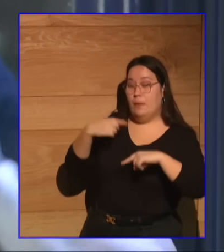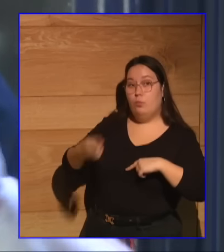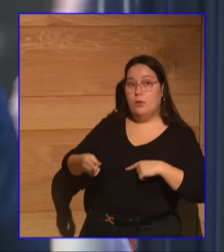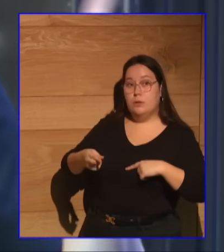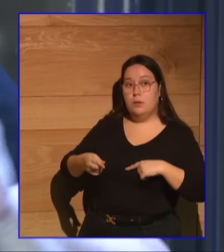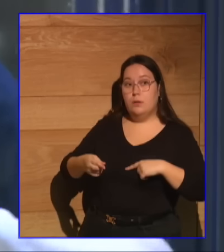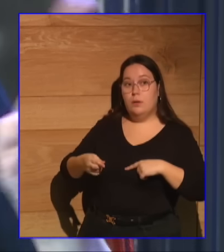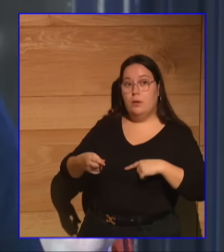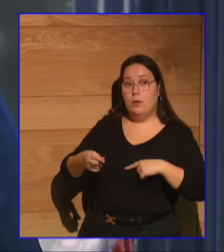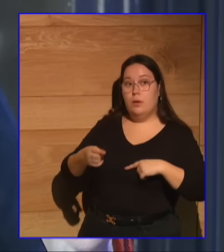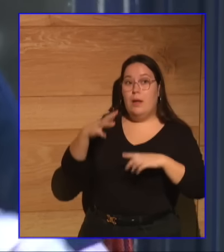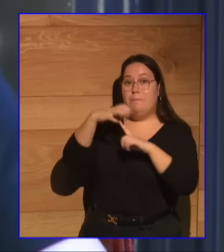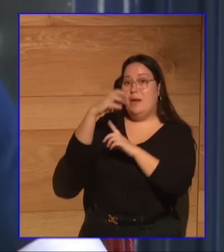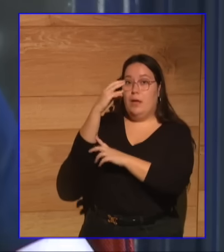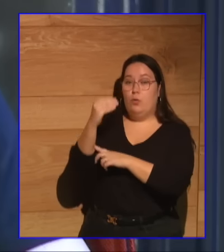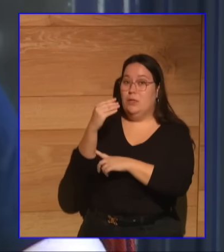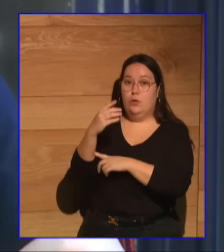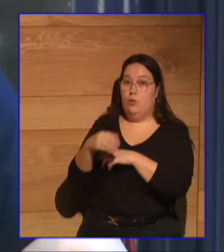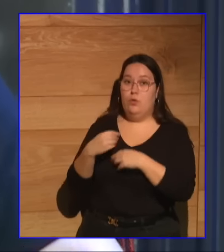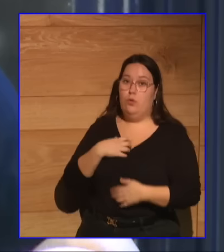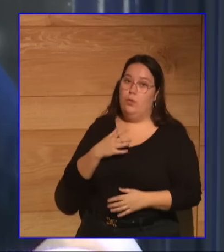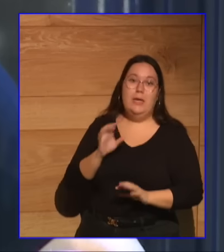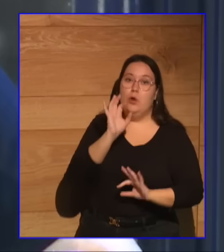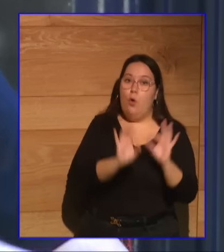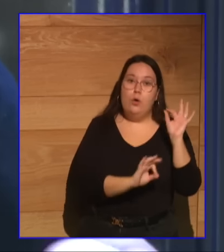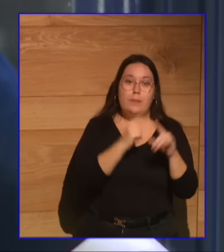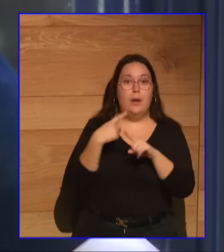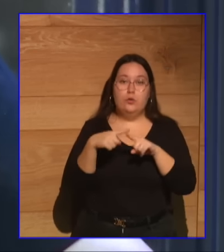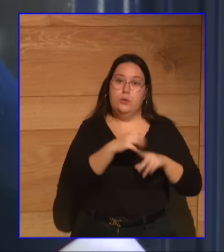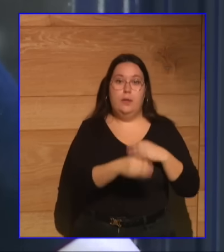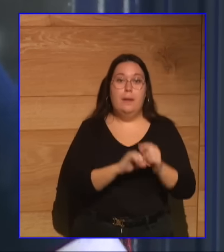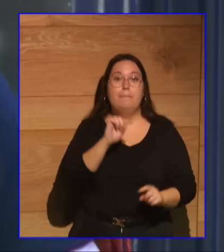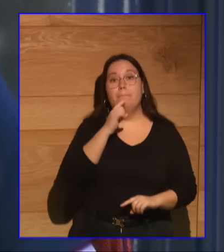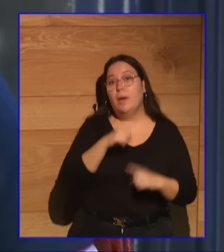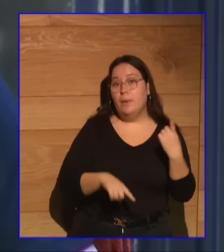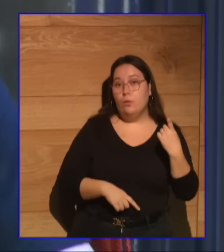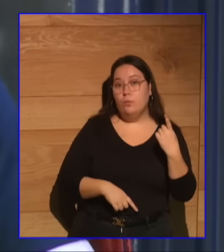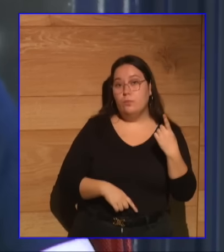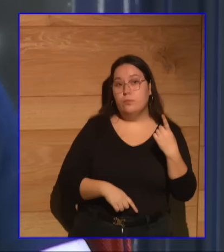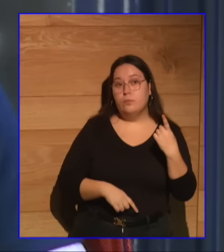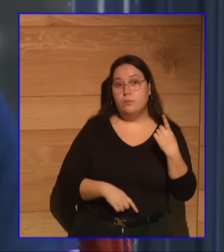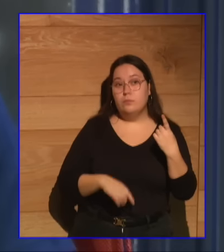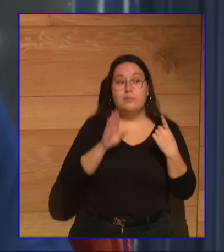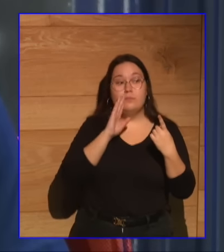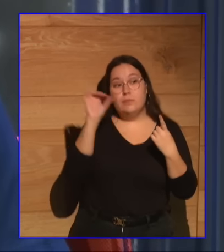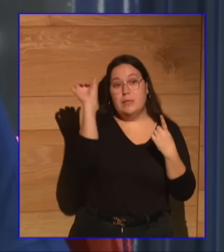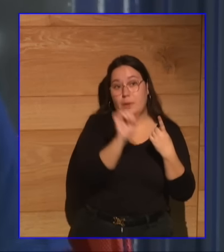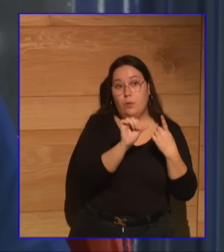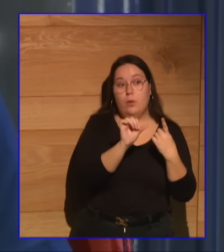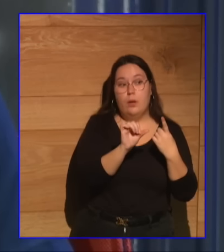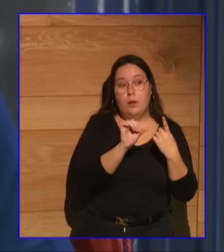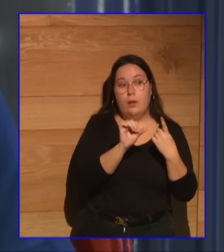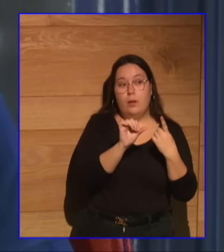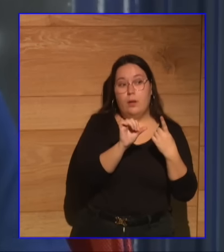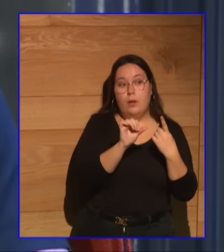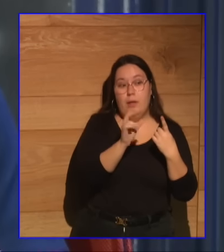no ibas a querer hacer Parque Jurásico. O sea, esto aquí hay un orden para hacer las cosas. Primero, esta película, que es la que nos va a levantar... Primero